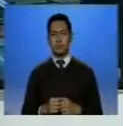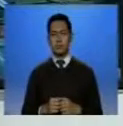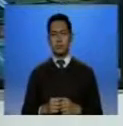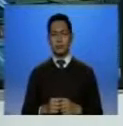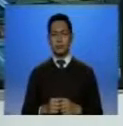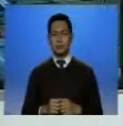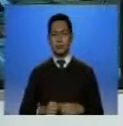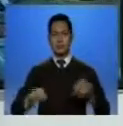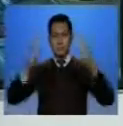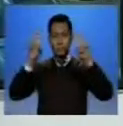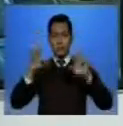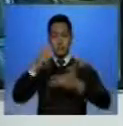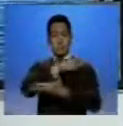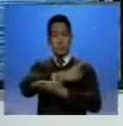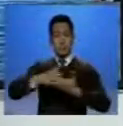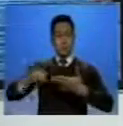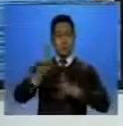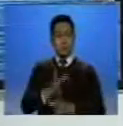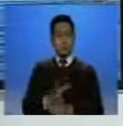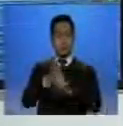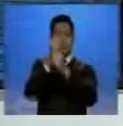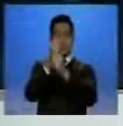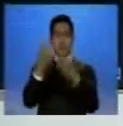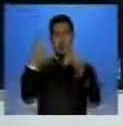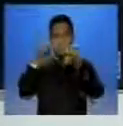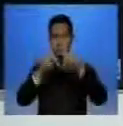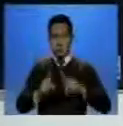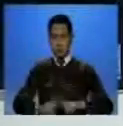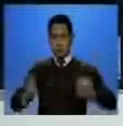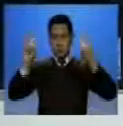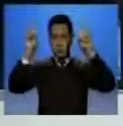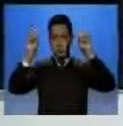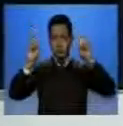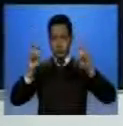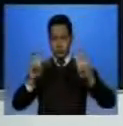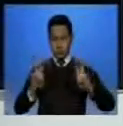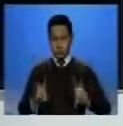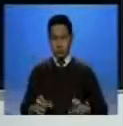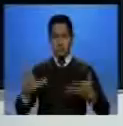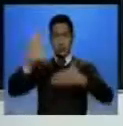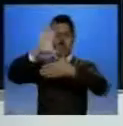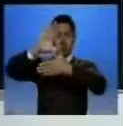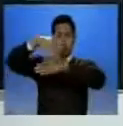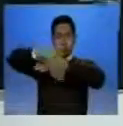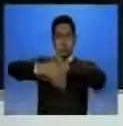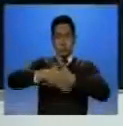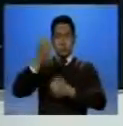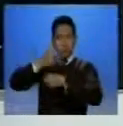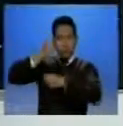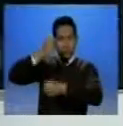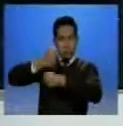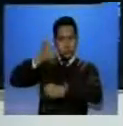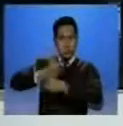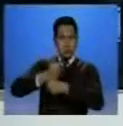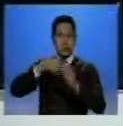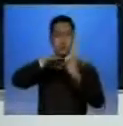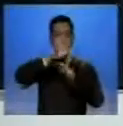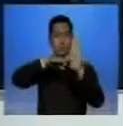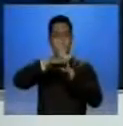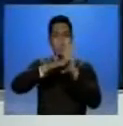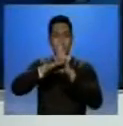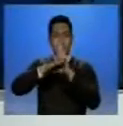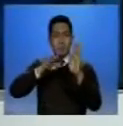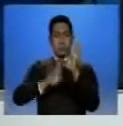Y en el marco de la Semana de la Seguridad, varios son los temas que se trabajan como región para seguir disminuyendo el Banco Interamericano